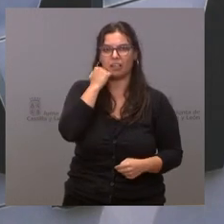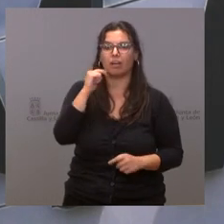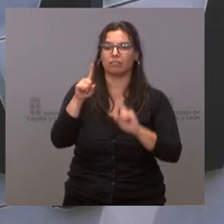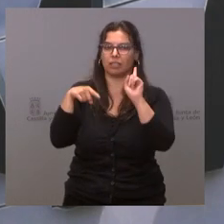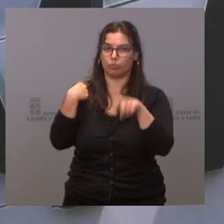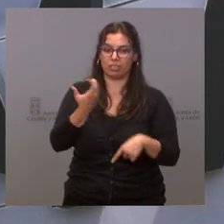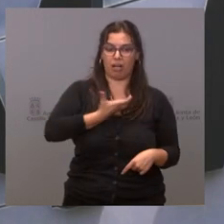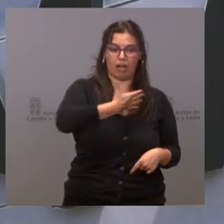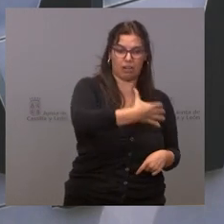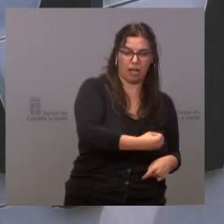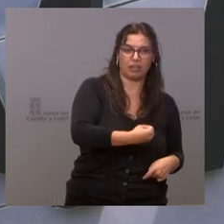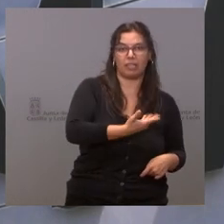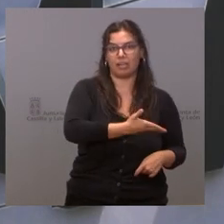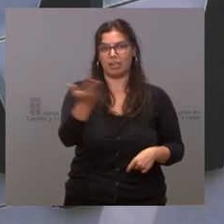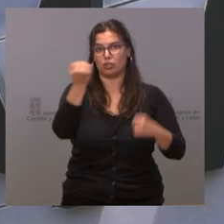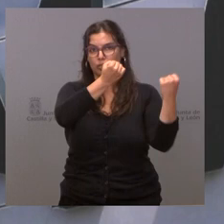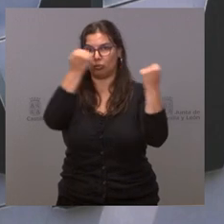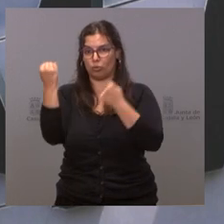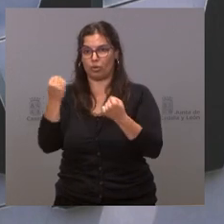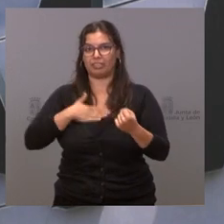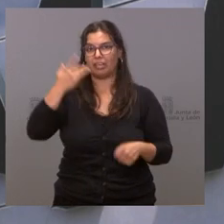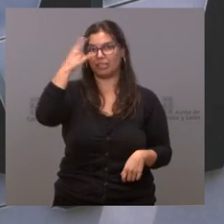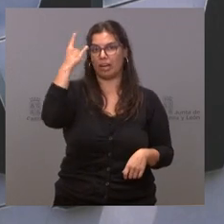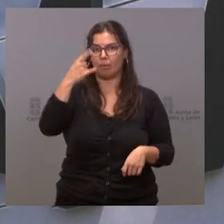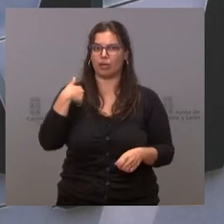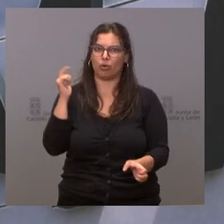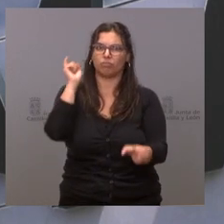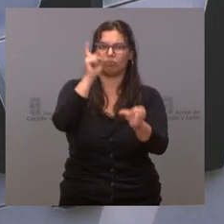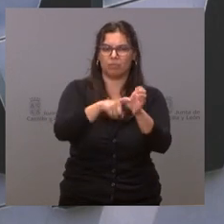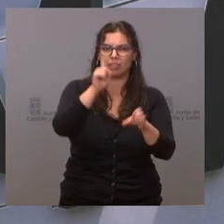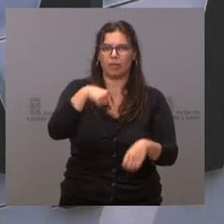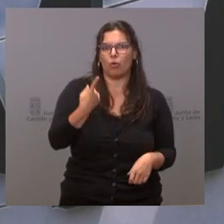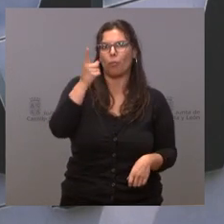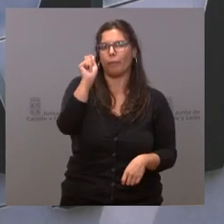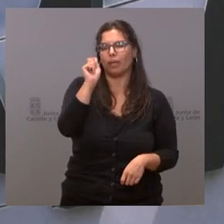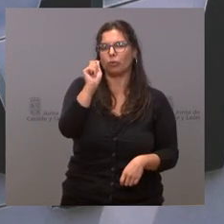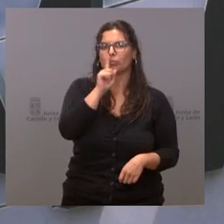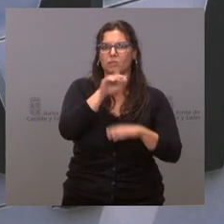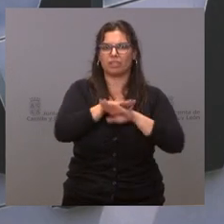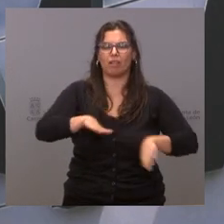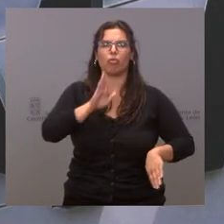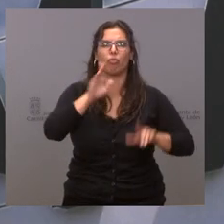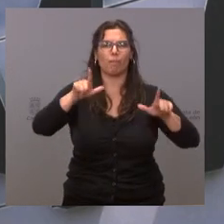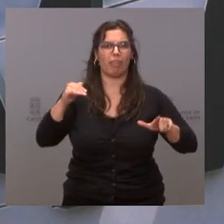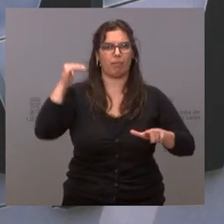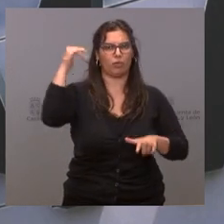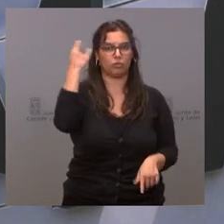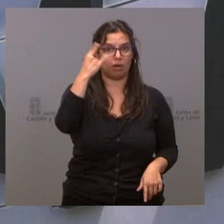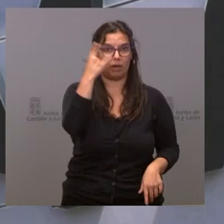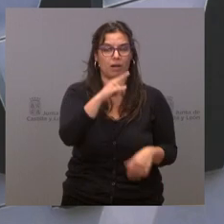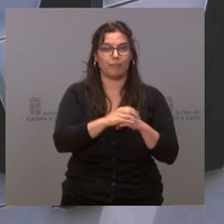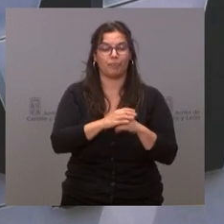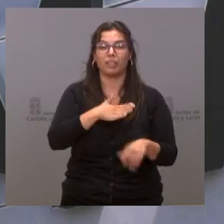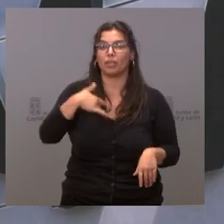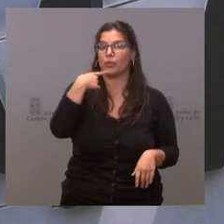alcalde y al resto de instituciones salmantinas en el minuto de silencio en la plaza mayor de salamanca yo